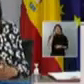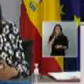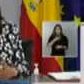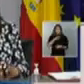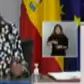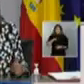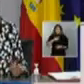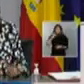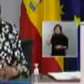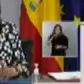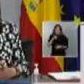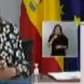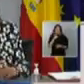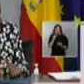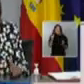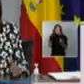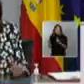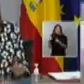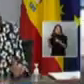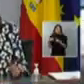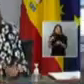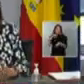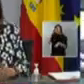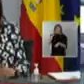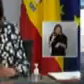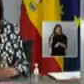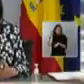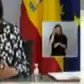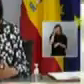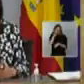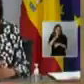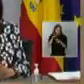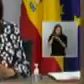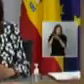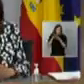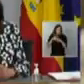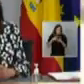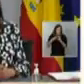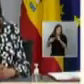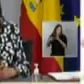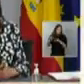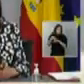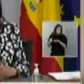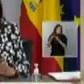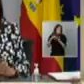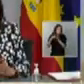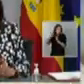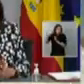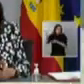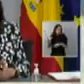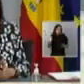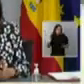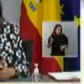Bueno, pues si te parece, trasladamos la pregunta a los madrileños si estarían dispuestos a aminorar un poquito la marcha, a bajar un poco la